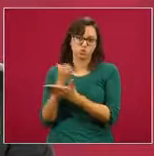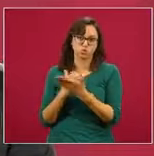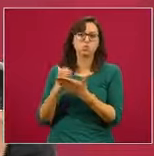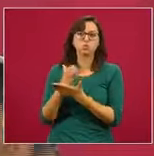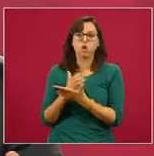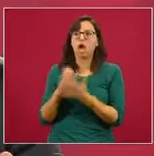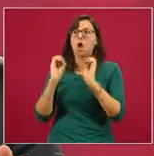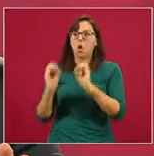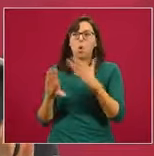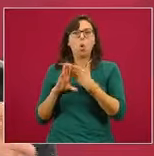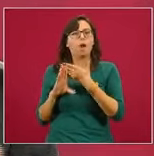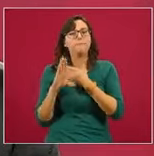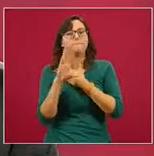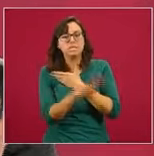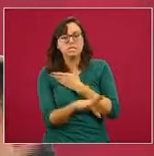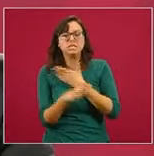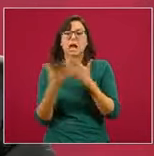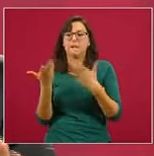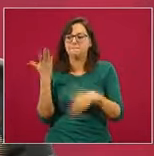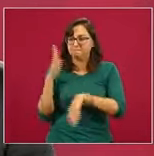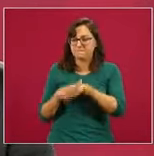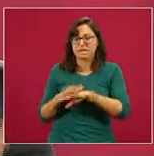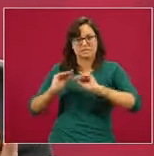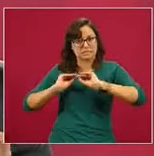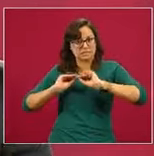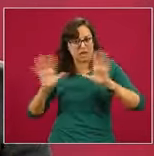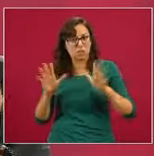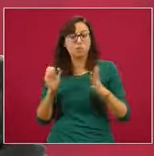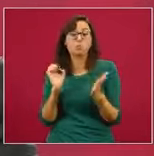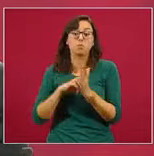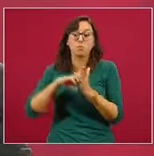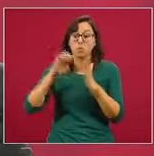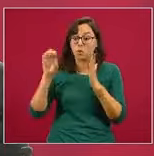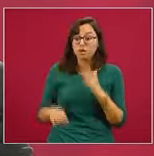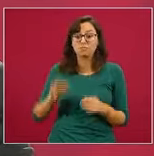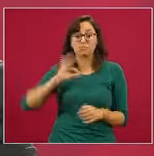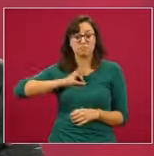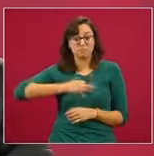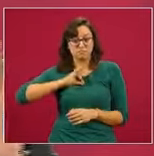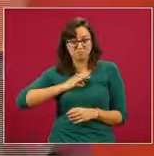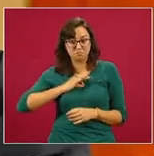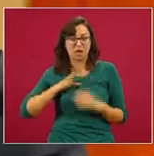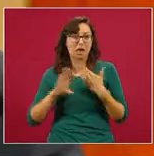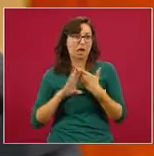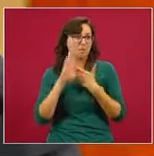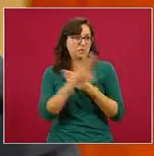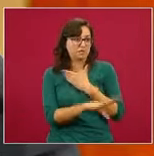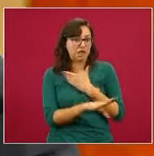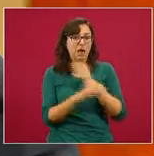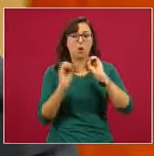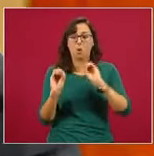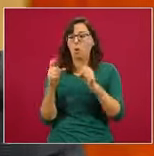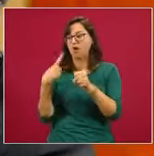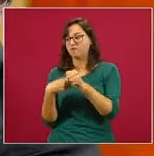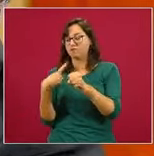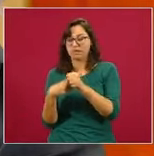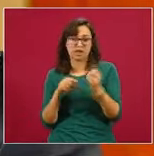prevención, es decir, el objetivo de prevención más directo. Por ejemplo, evitar infección o evitar